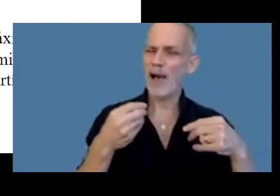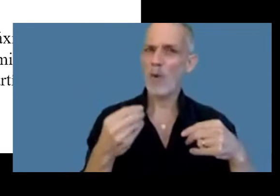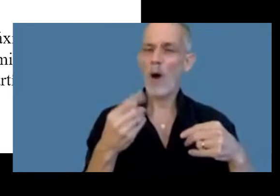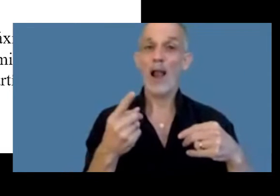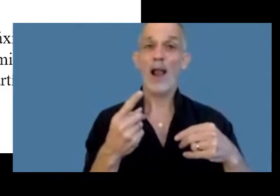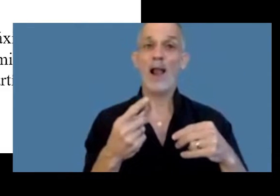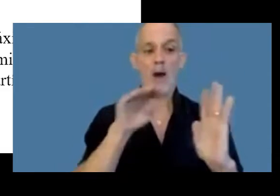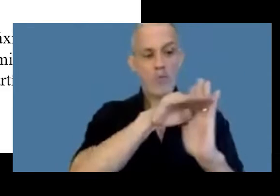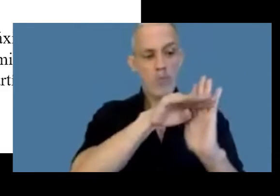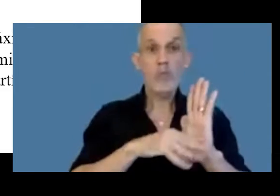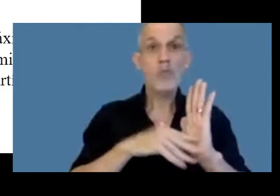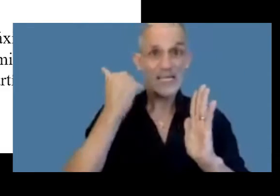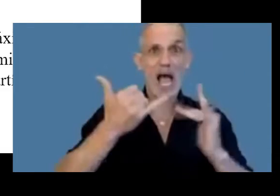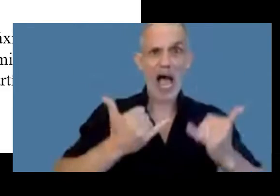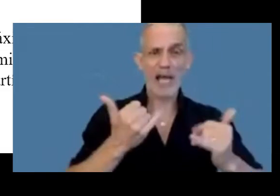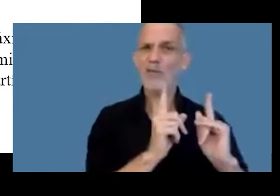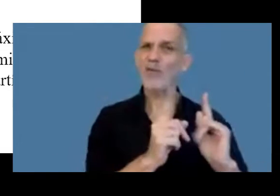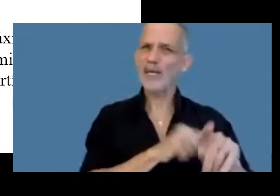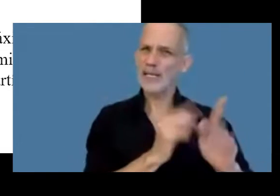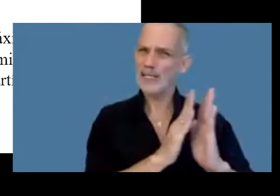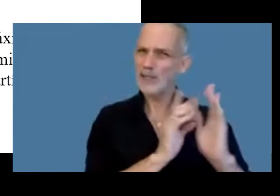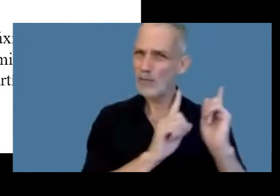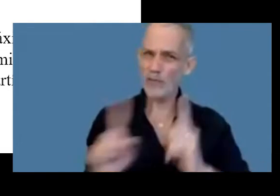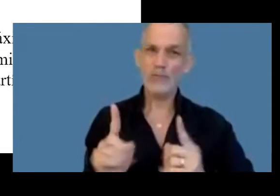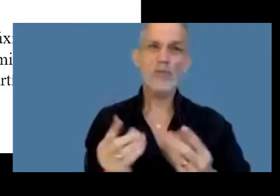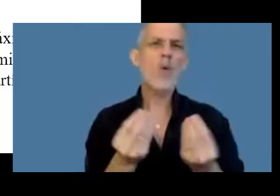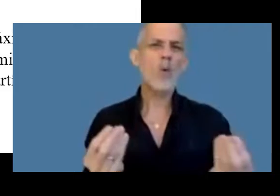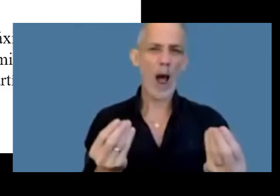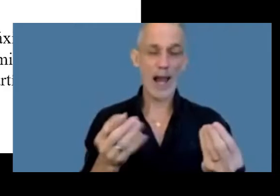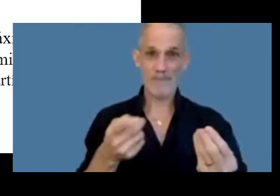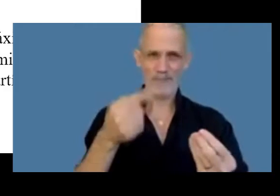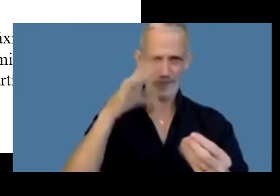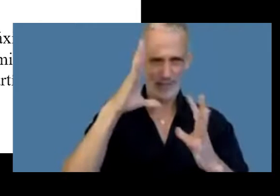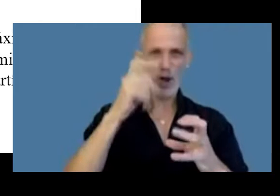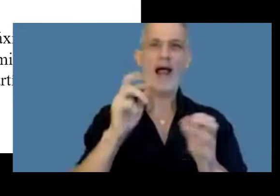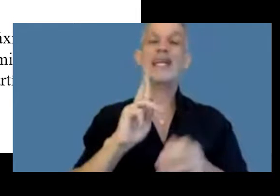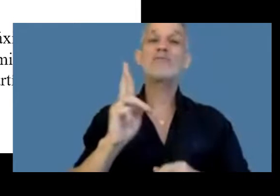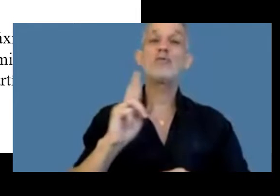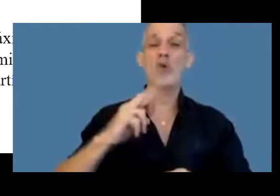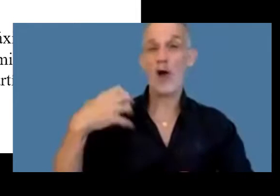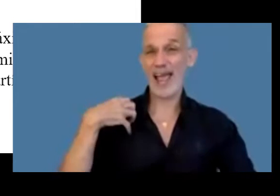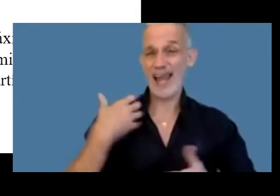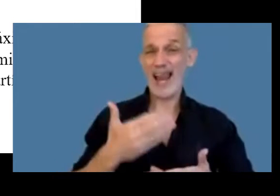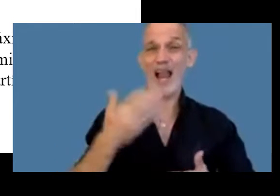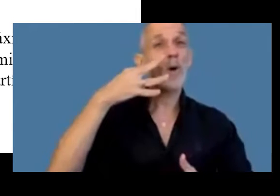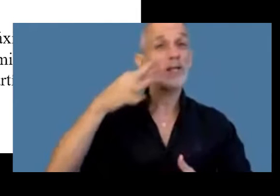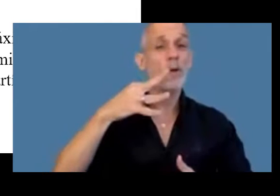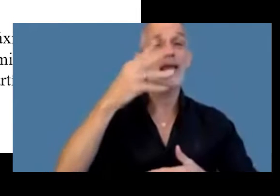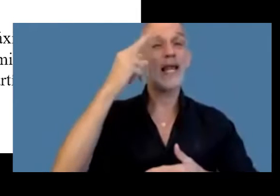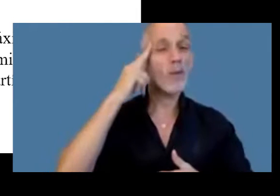ya vigentes, recordemos que la Resolución General